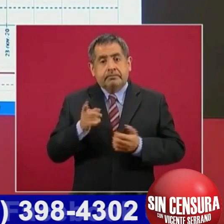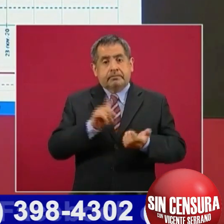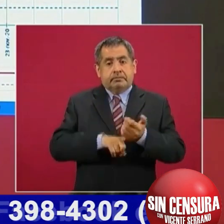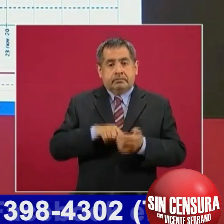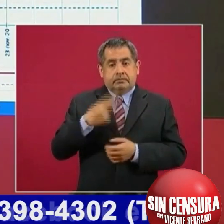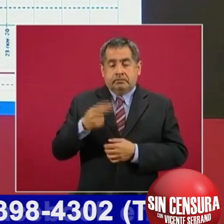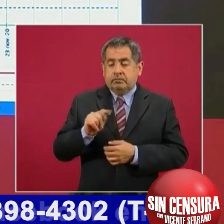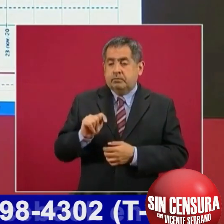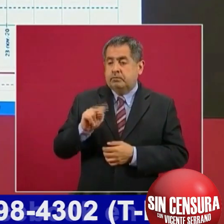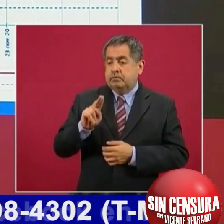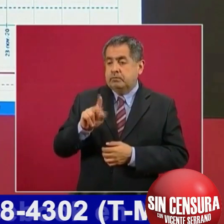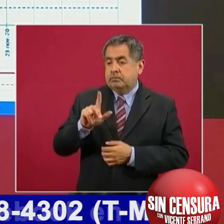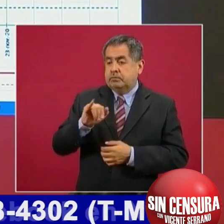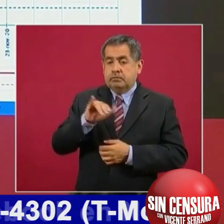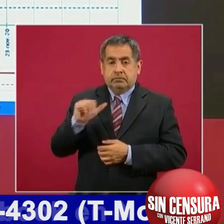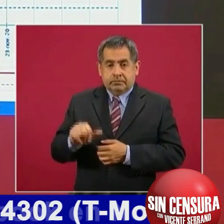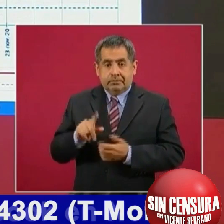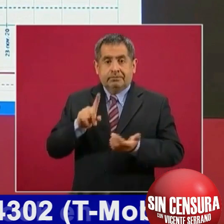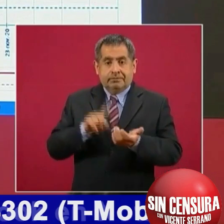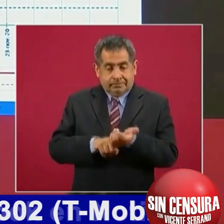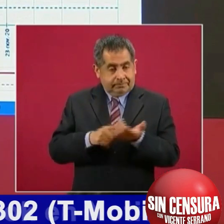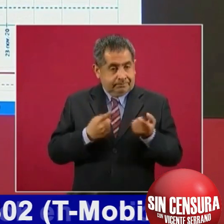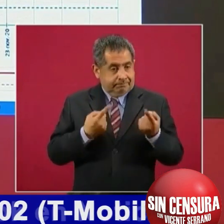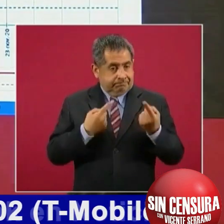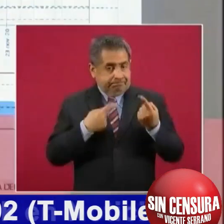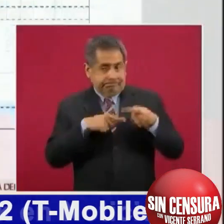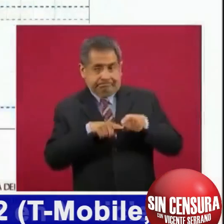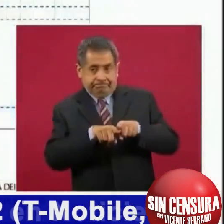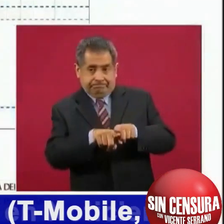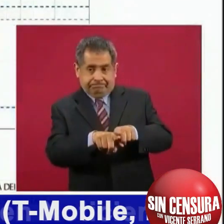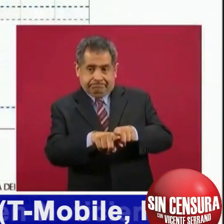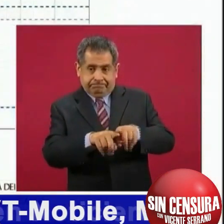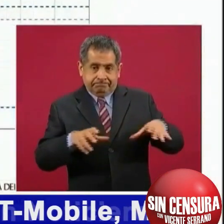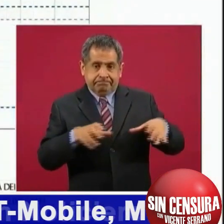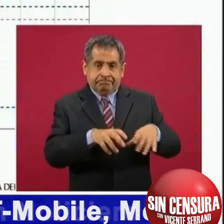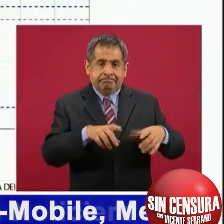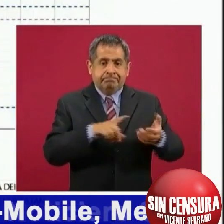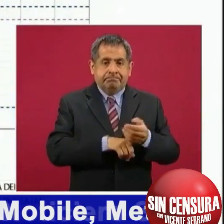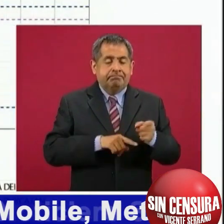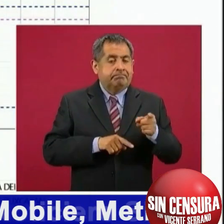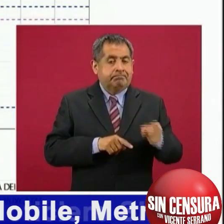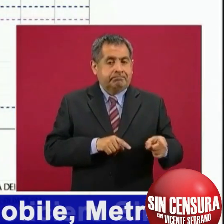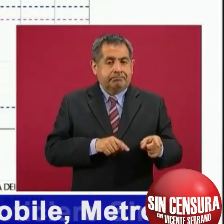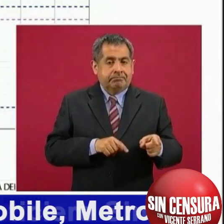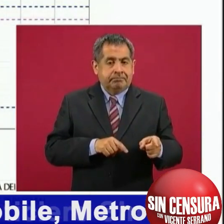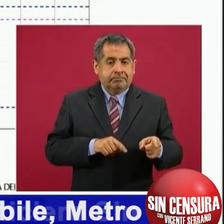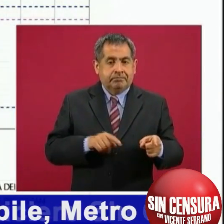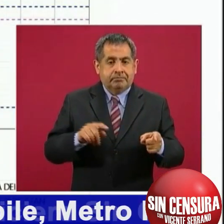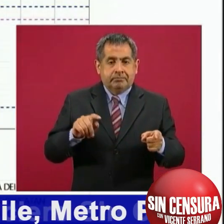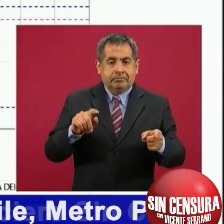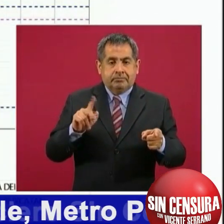Tulijá, que se junta con el Puscatán,